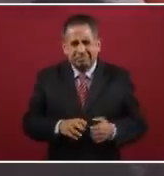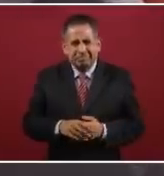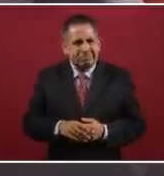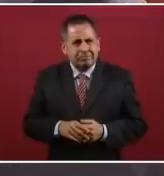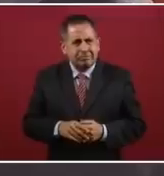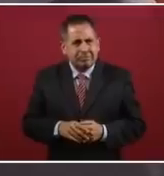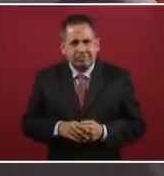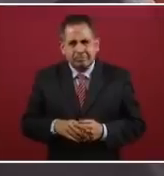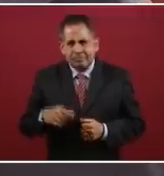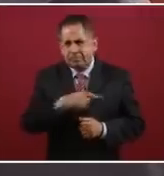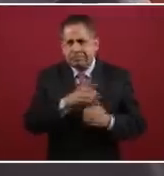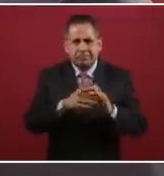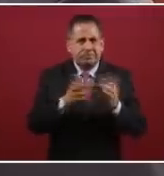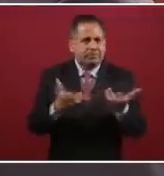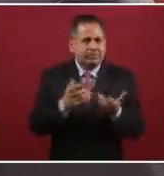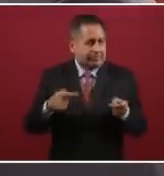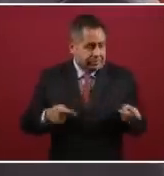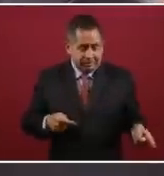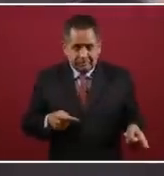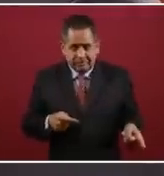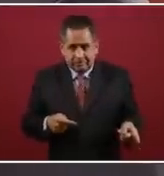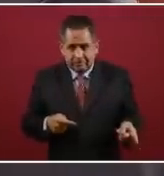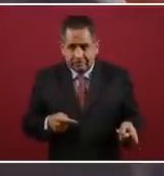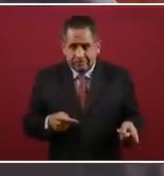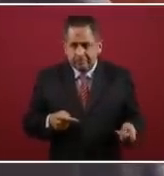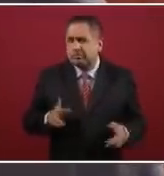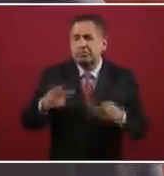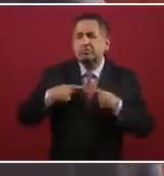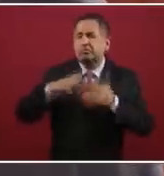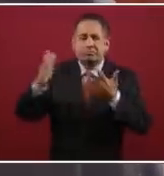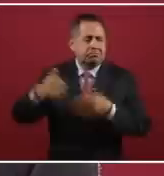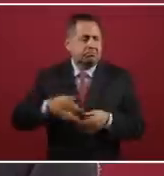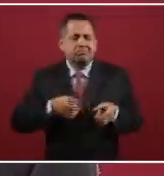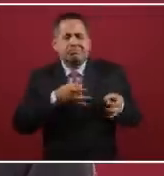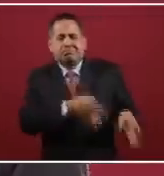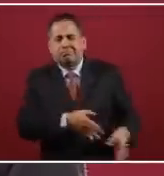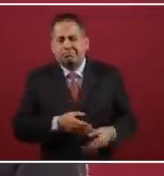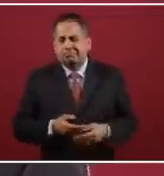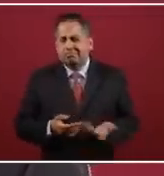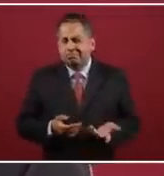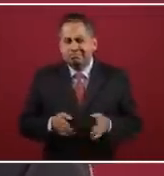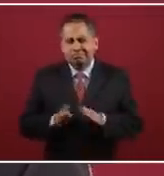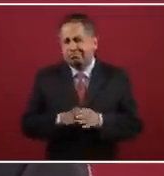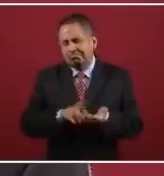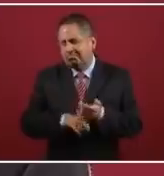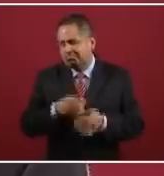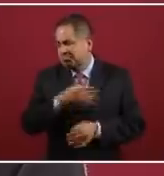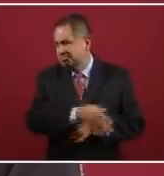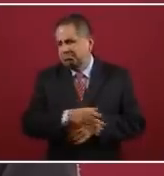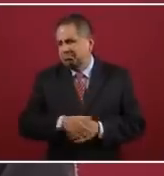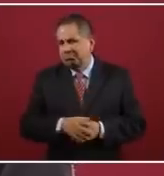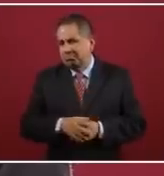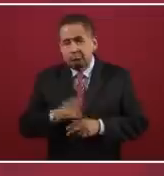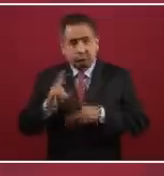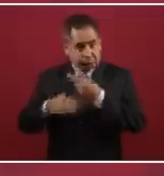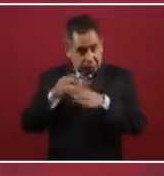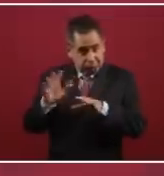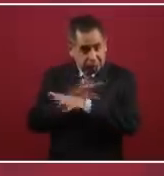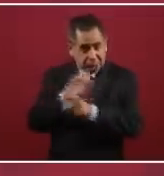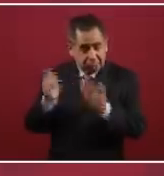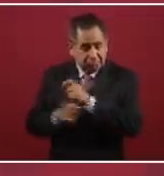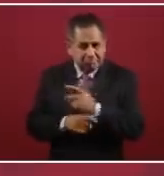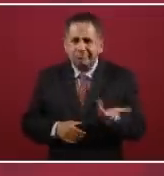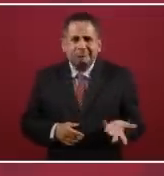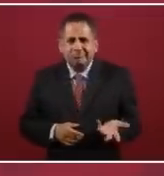con estas acciones el rechazo del pueblo? Entonces, ¿cuándo va a haber un cambio si